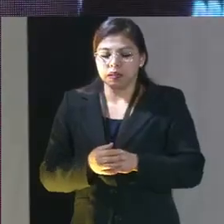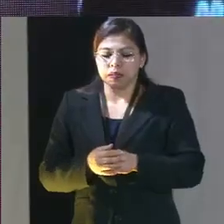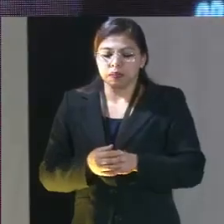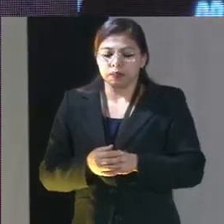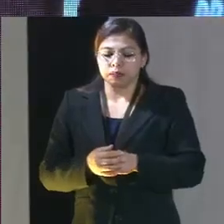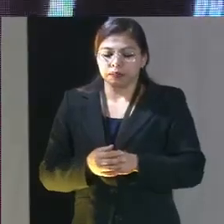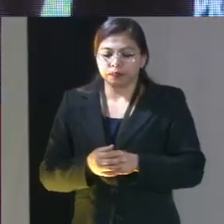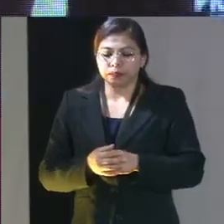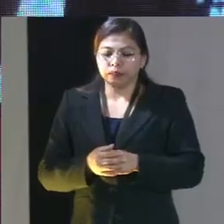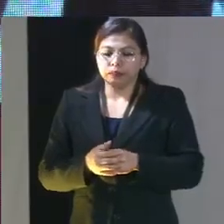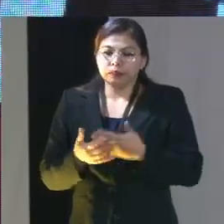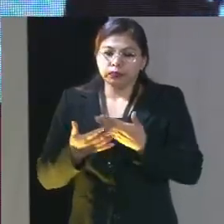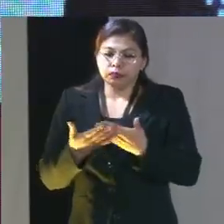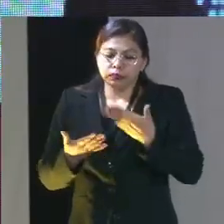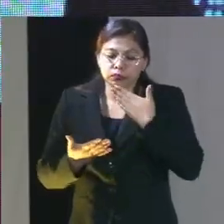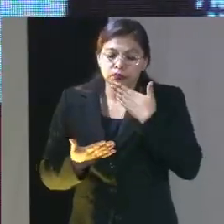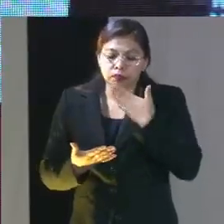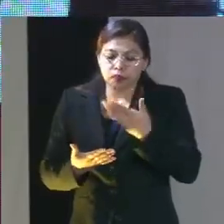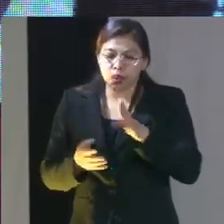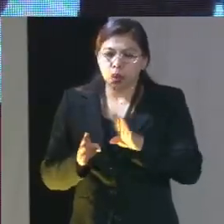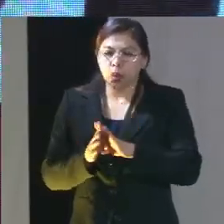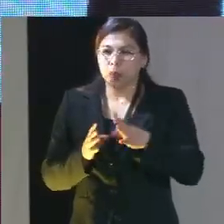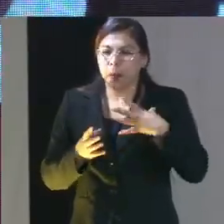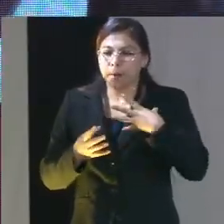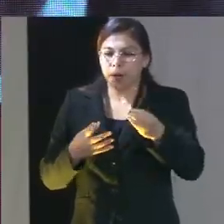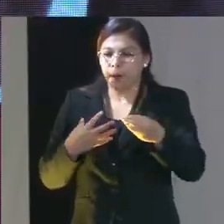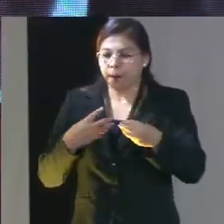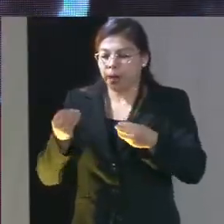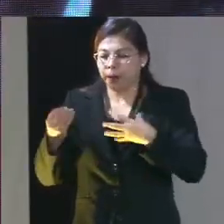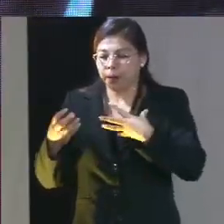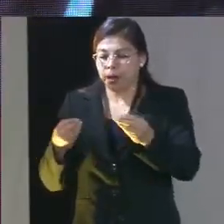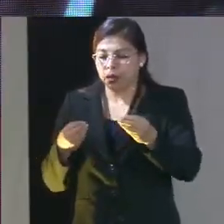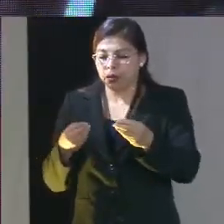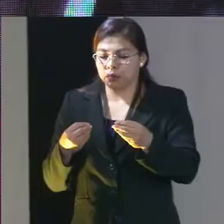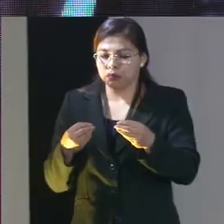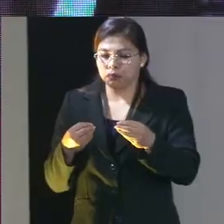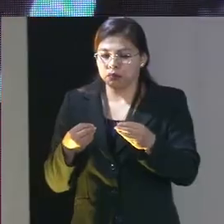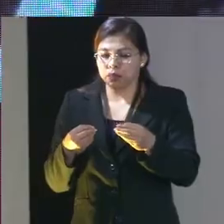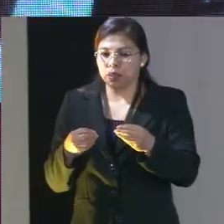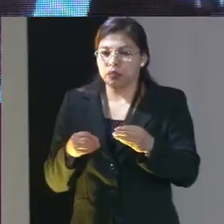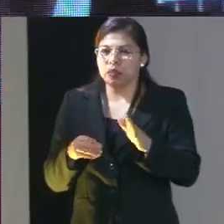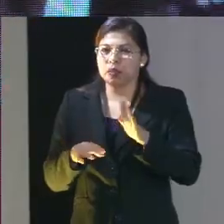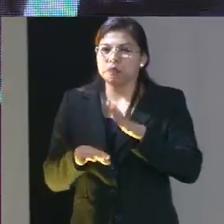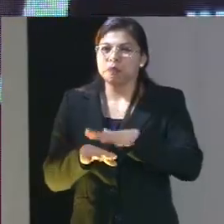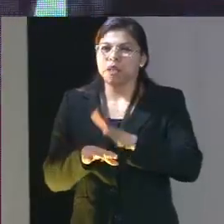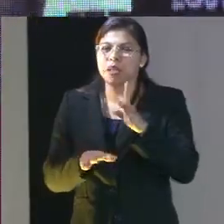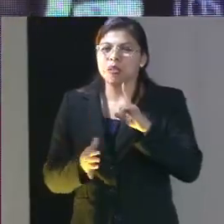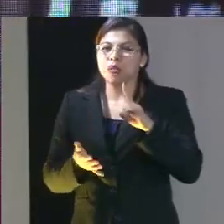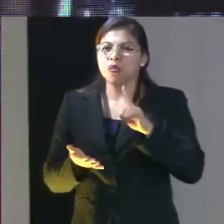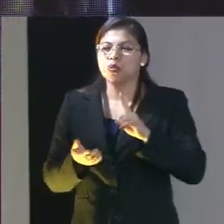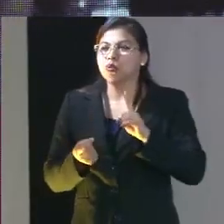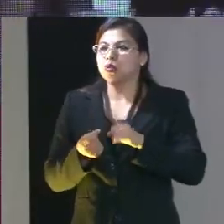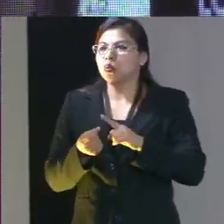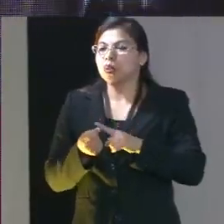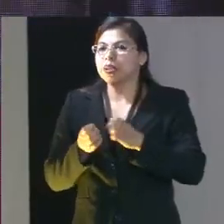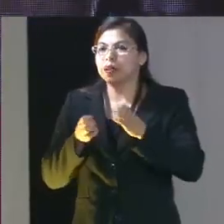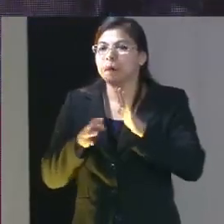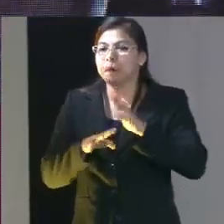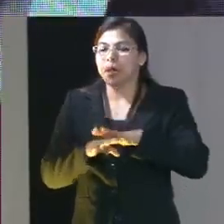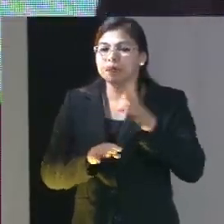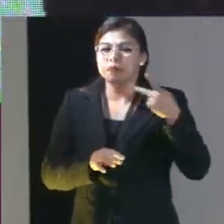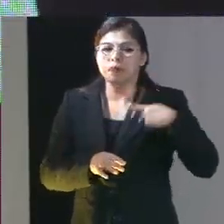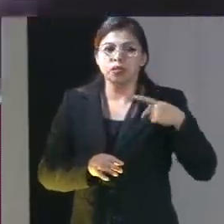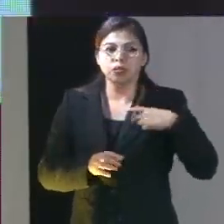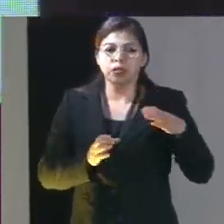bien, una epidemia pega más en donde está más concentrada la población. Por